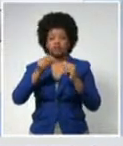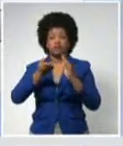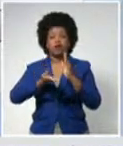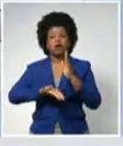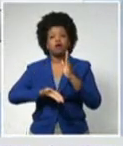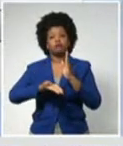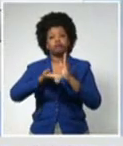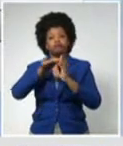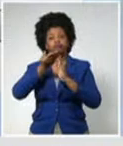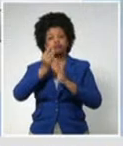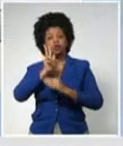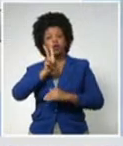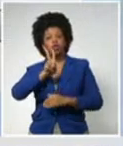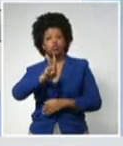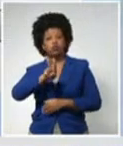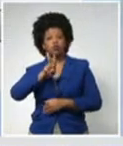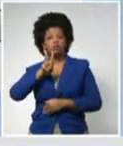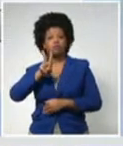a